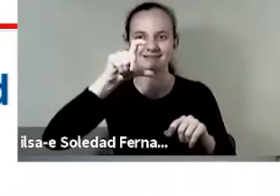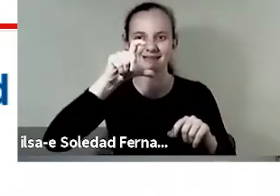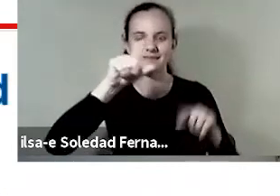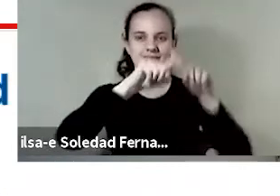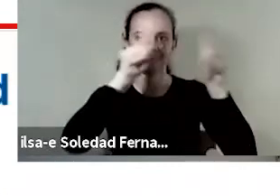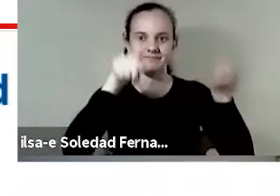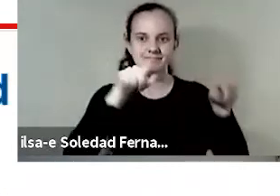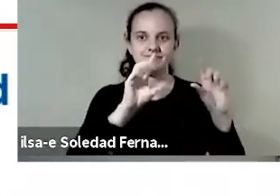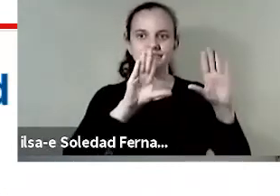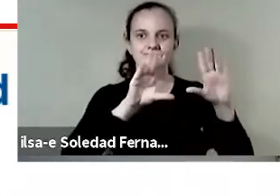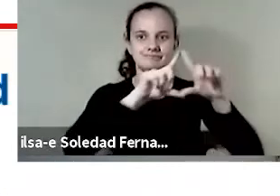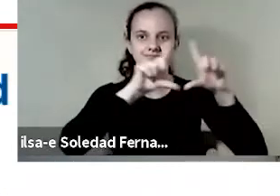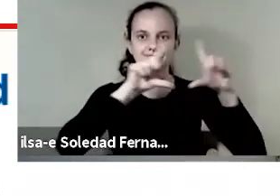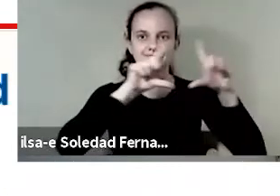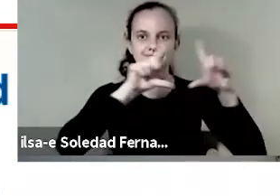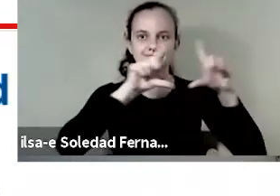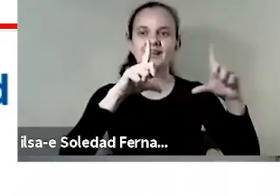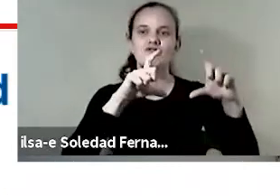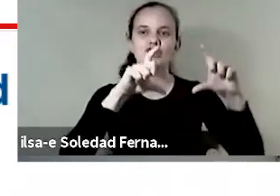es la página de la W3C.